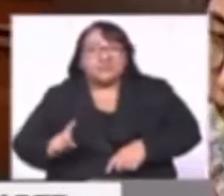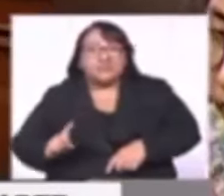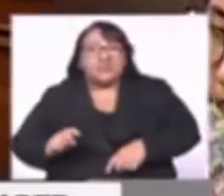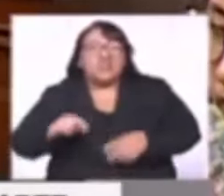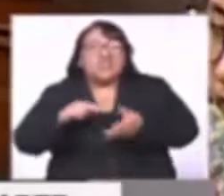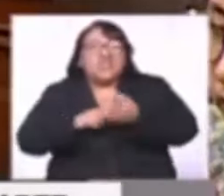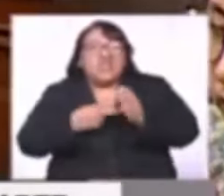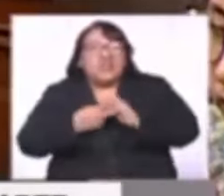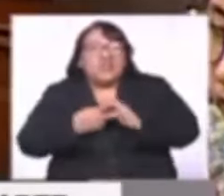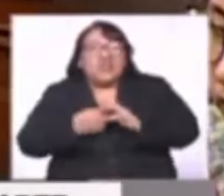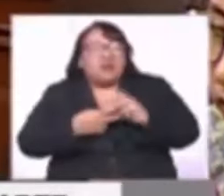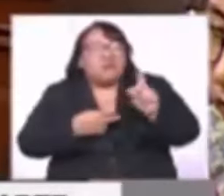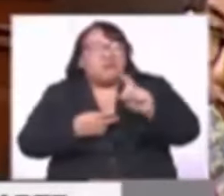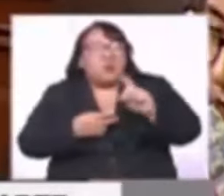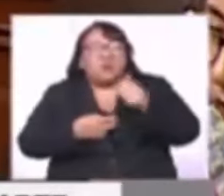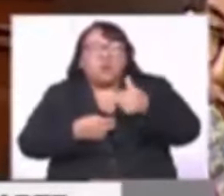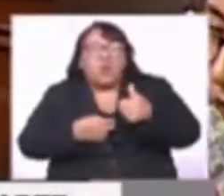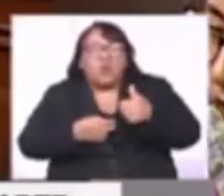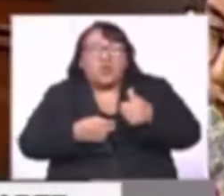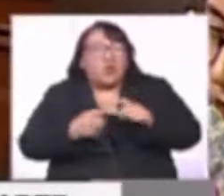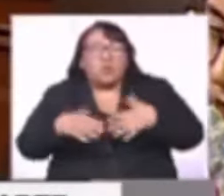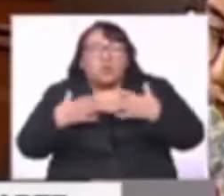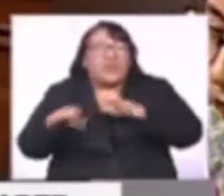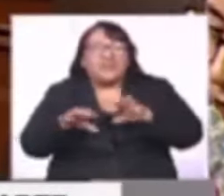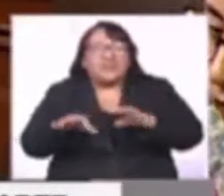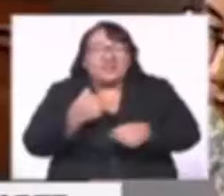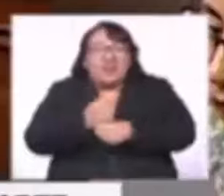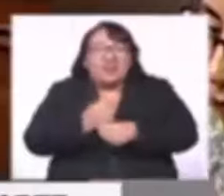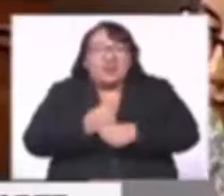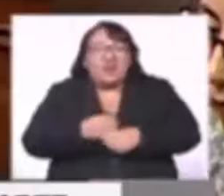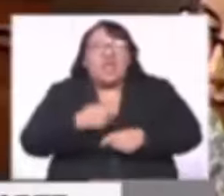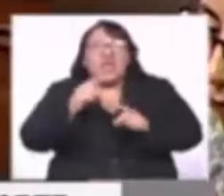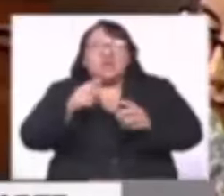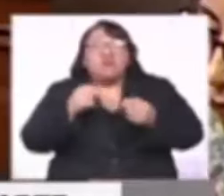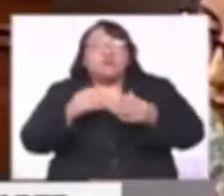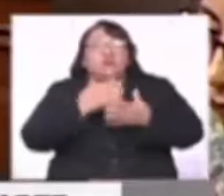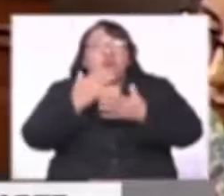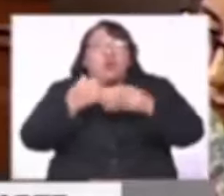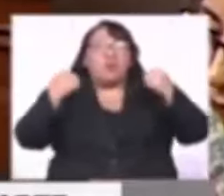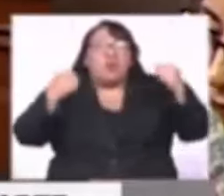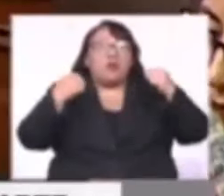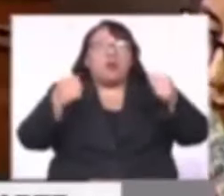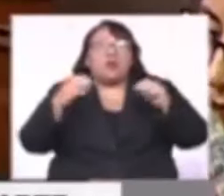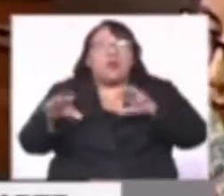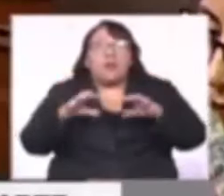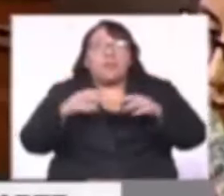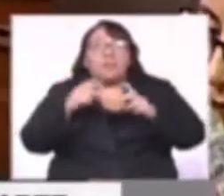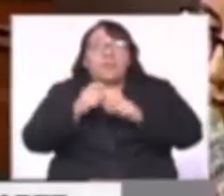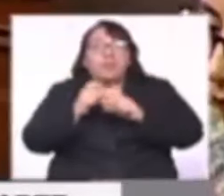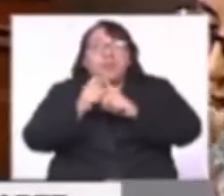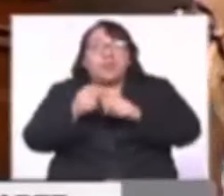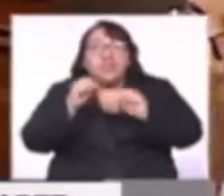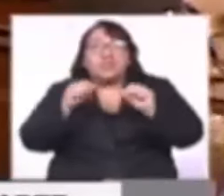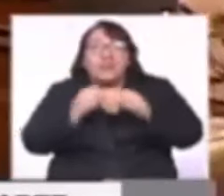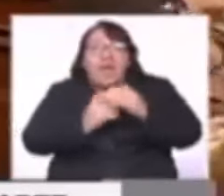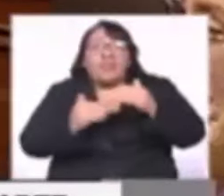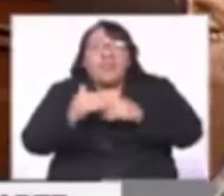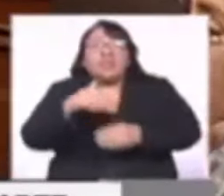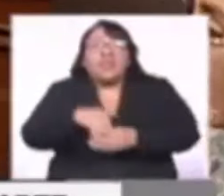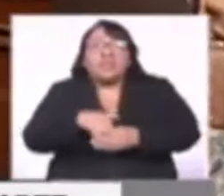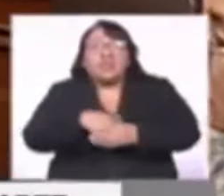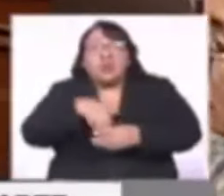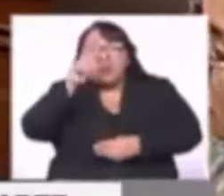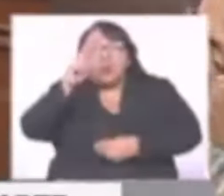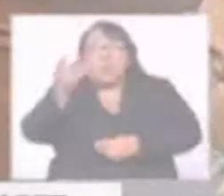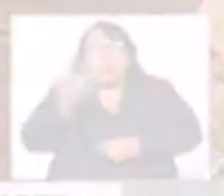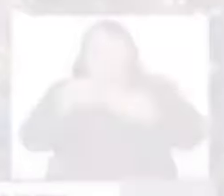como respuesta a la protesta social y la falta de cumplimiento a su palabra de realizar el adelanto de elecciones que el país